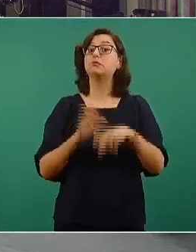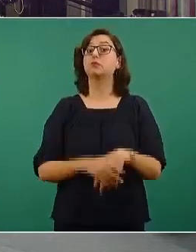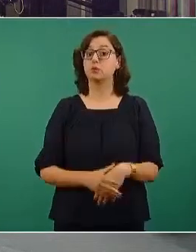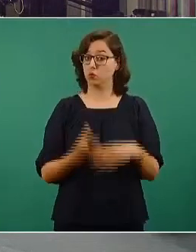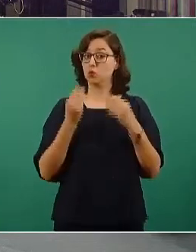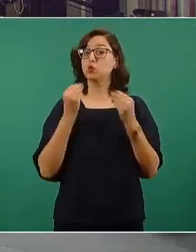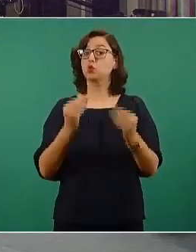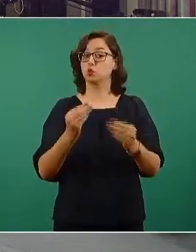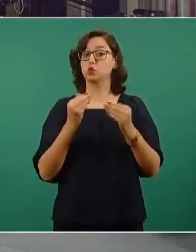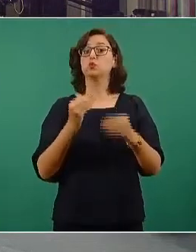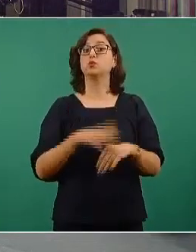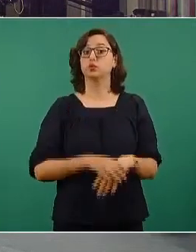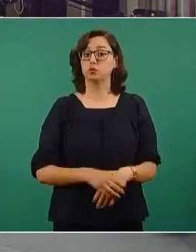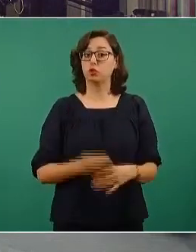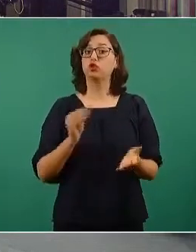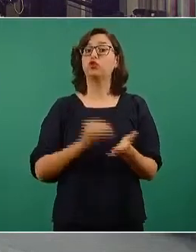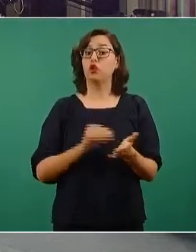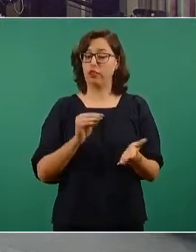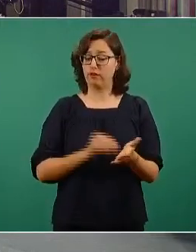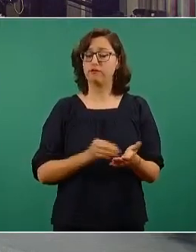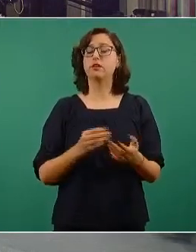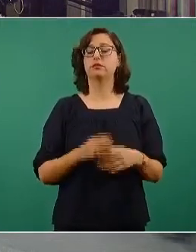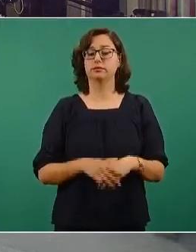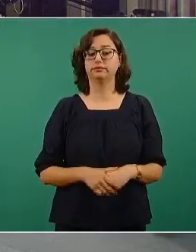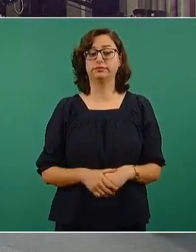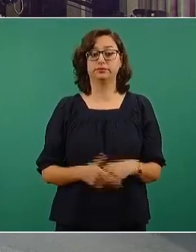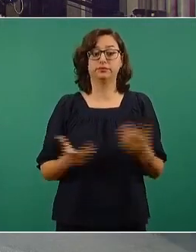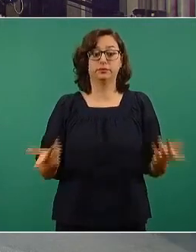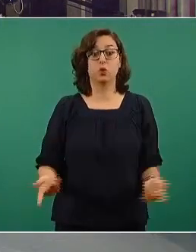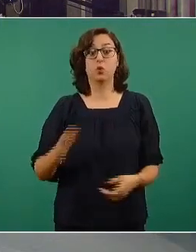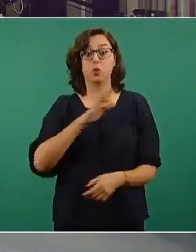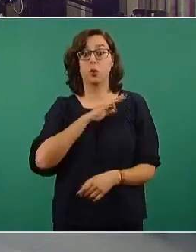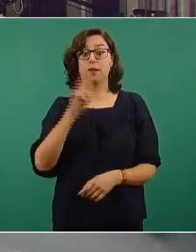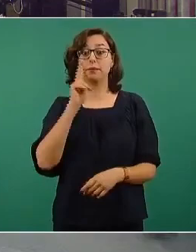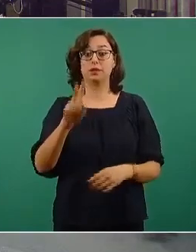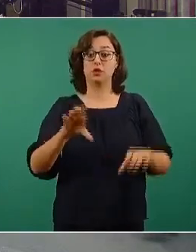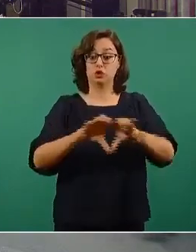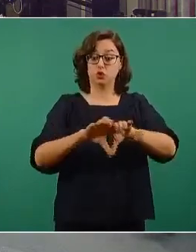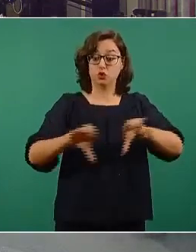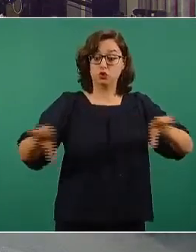Si vieron las tomas estas clandestinas, muchas